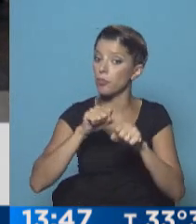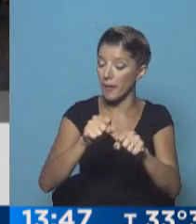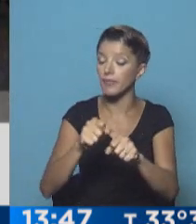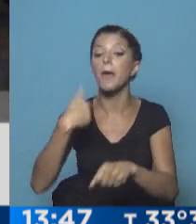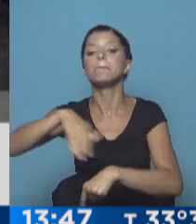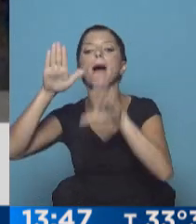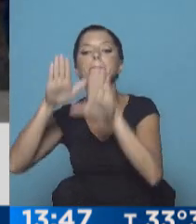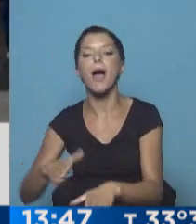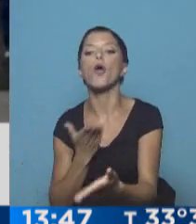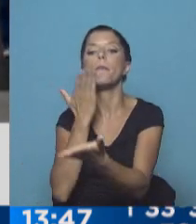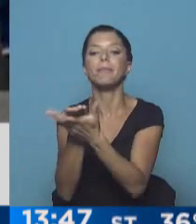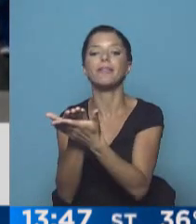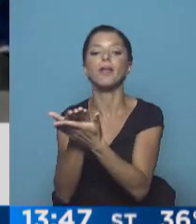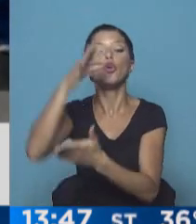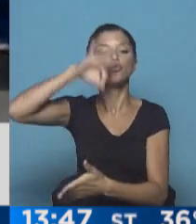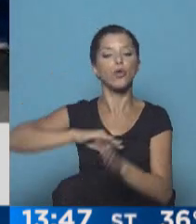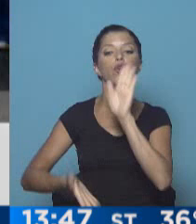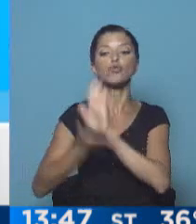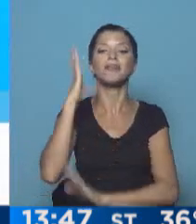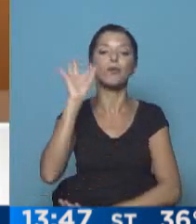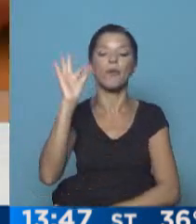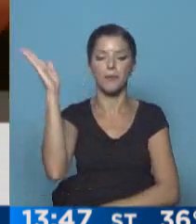una suba salarial del 50%.